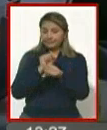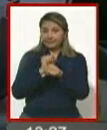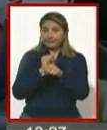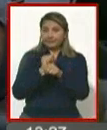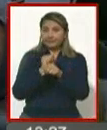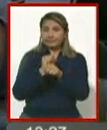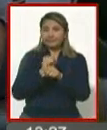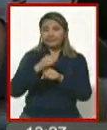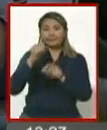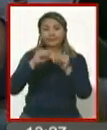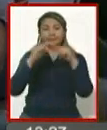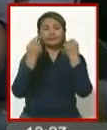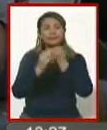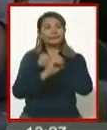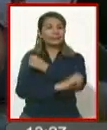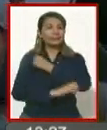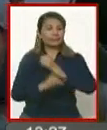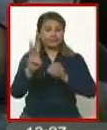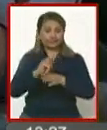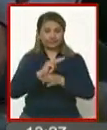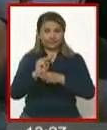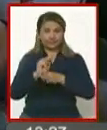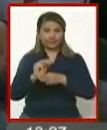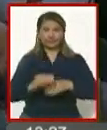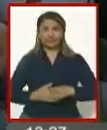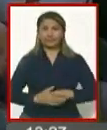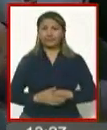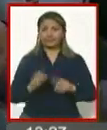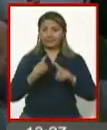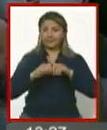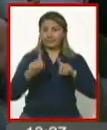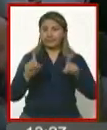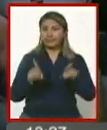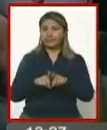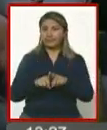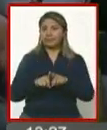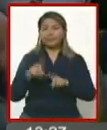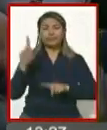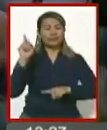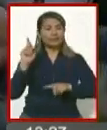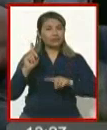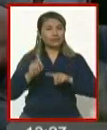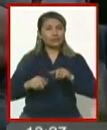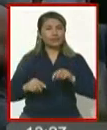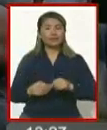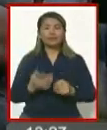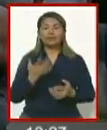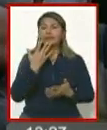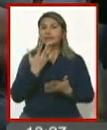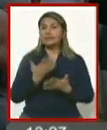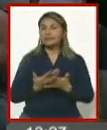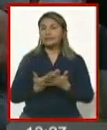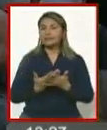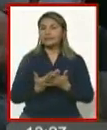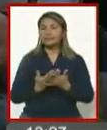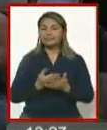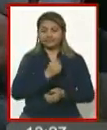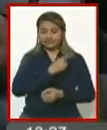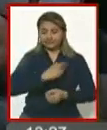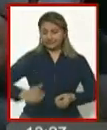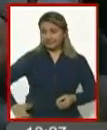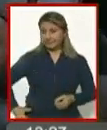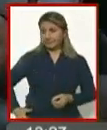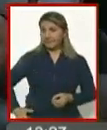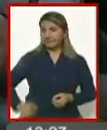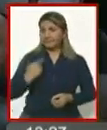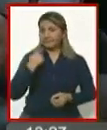la cooperación extranjera, con los ministerios, pero lo que no podemos valorar es de la gobernación, que